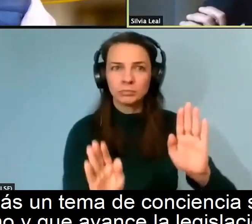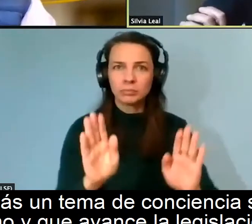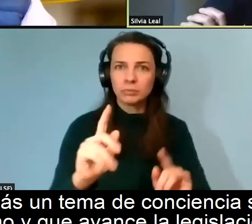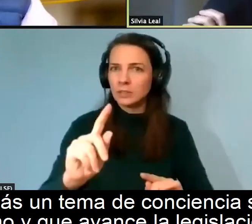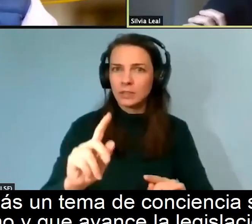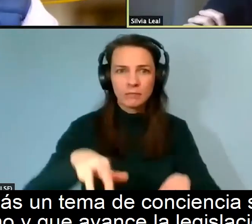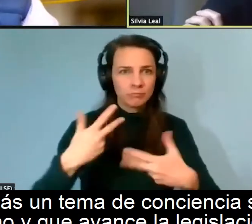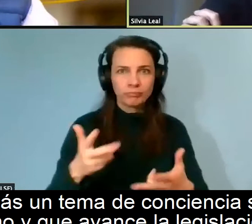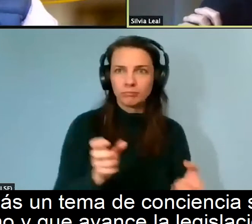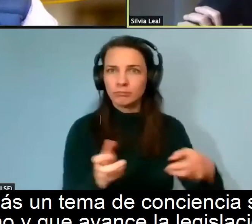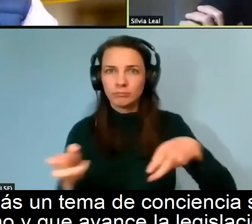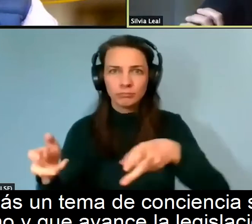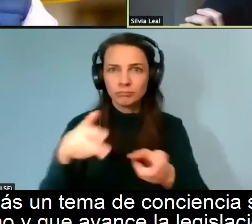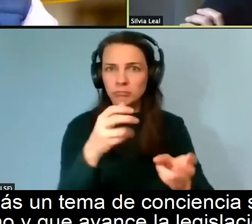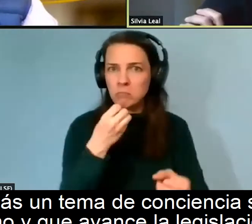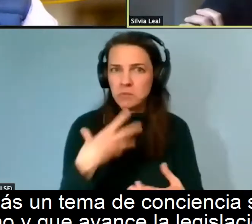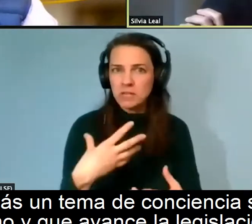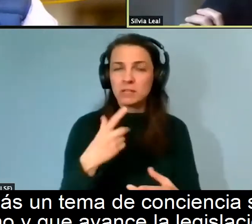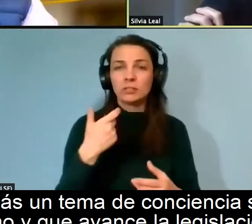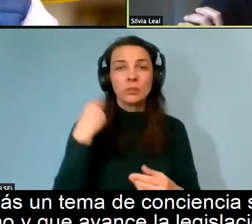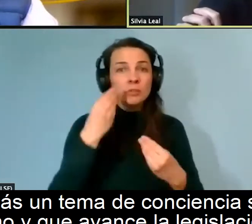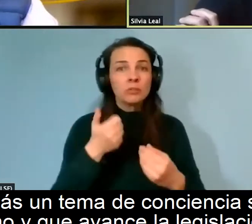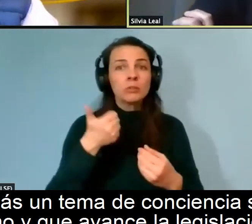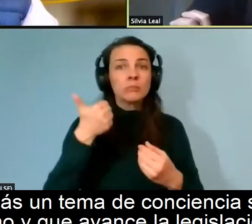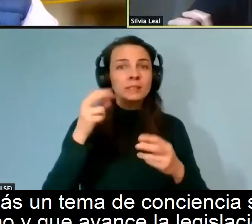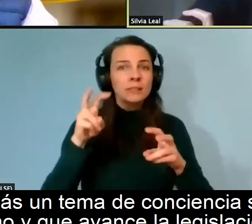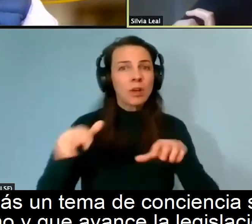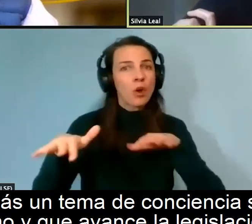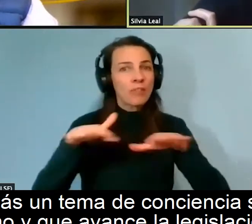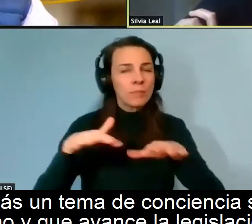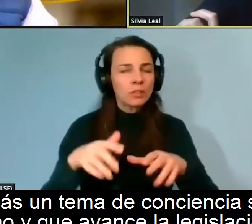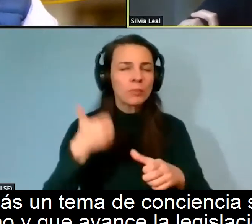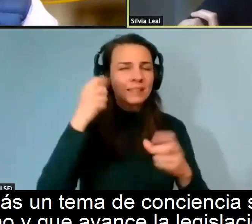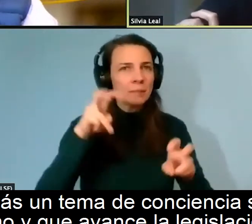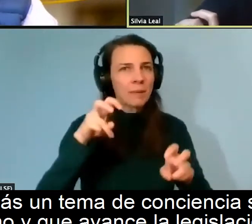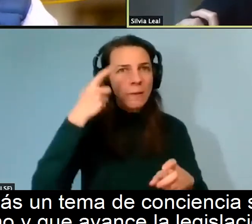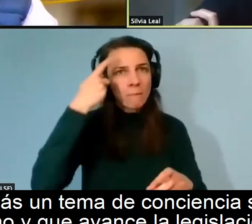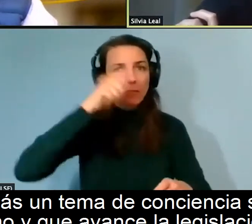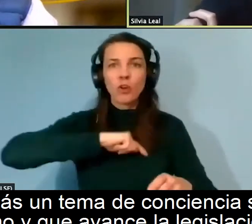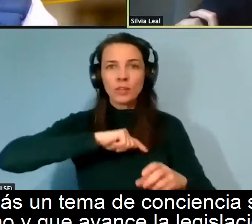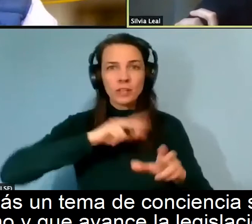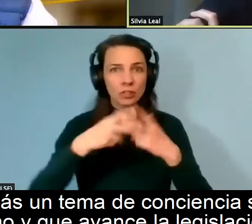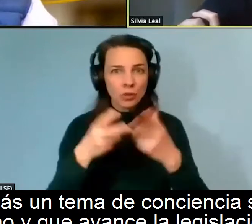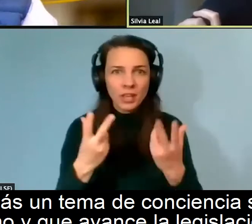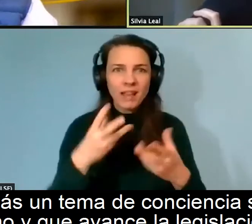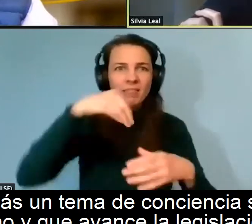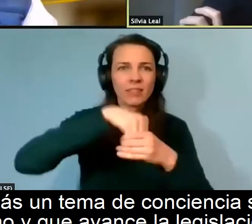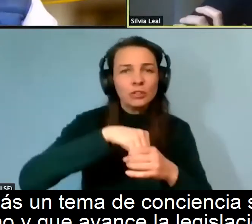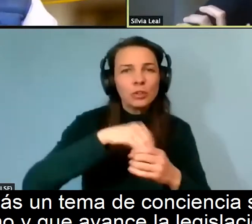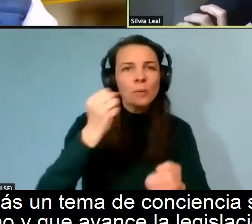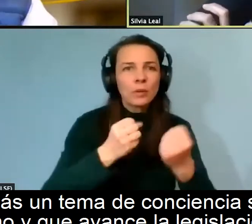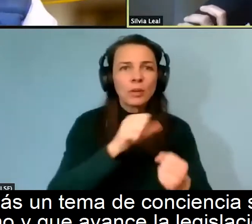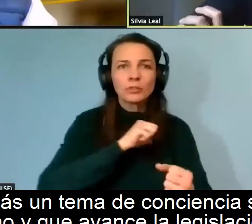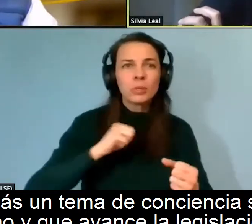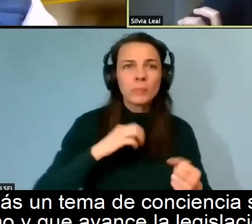aquí el movimiento de nuevo es más un tema de conciencia social, de qué es lo que trae el vehículo autónomo y de que